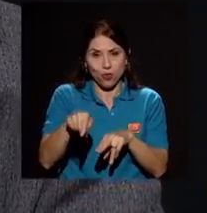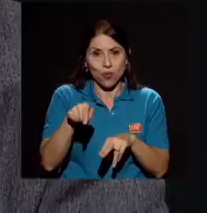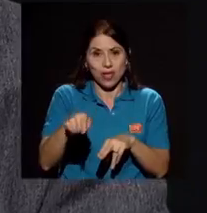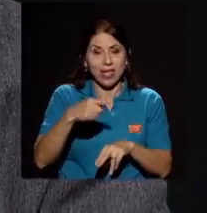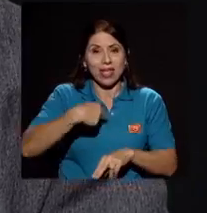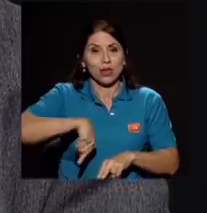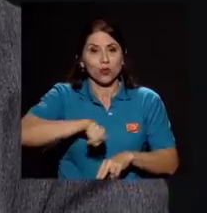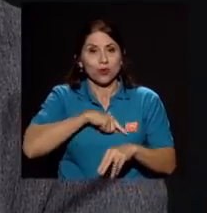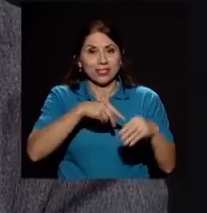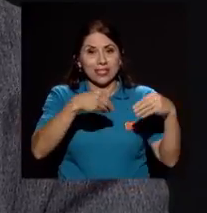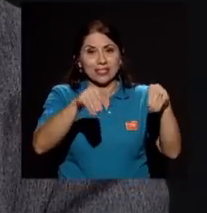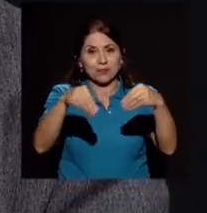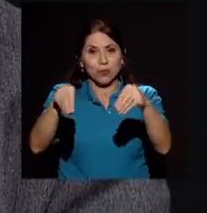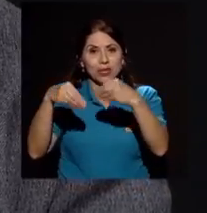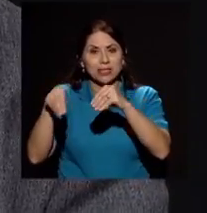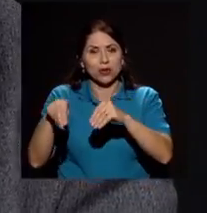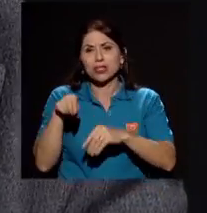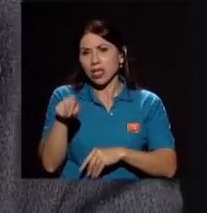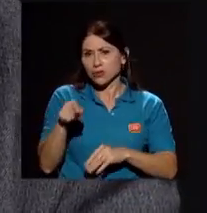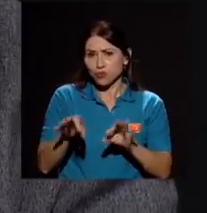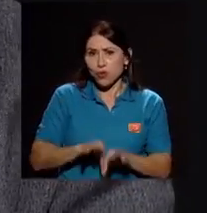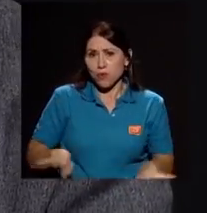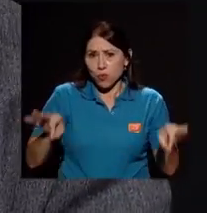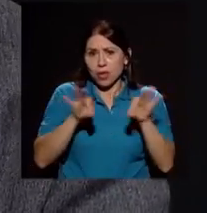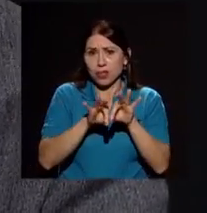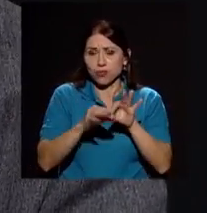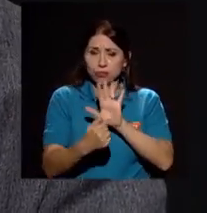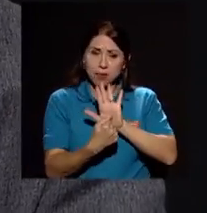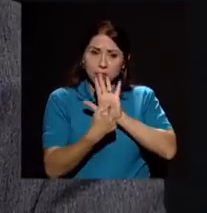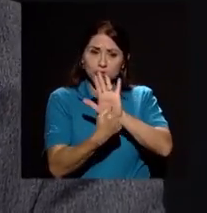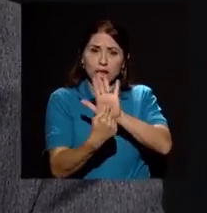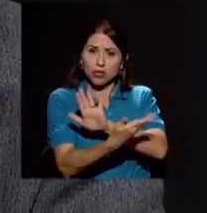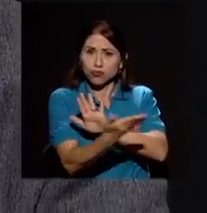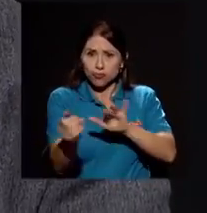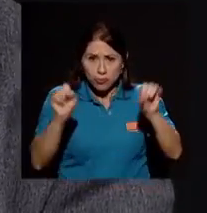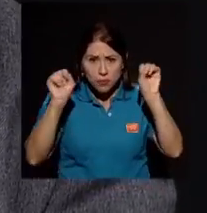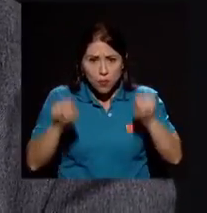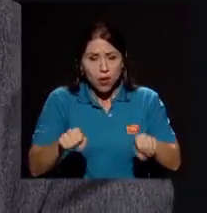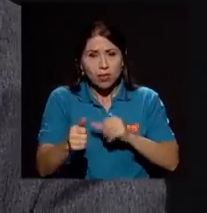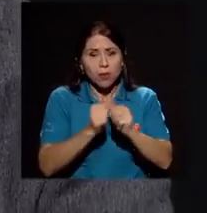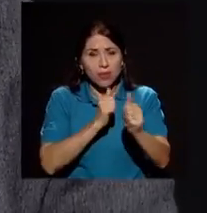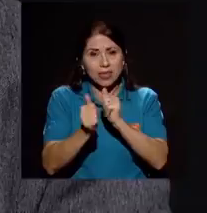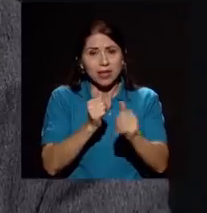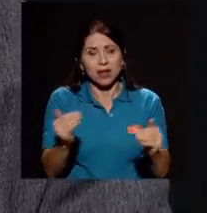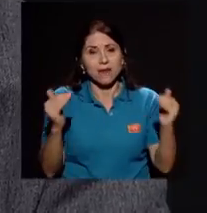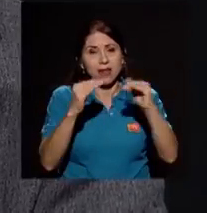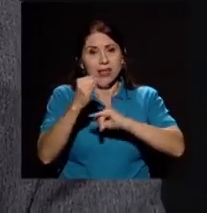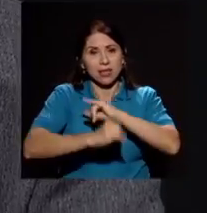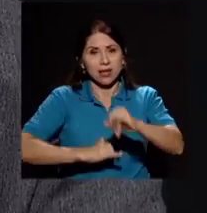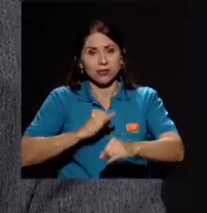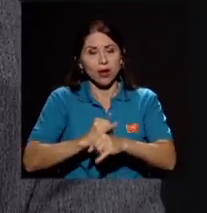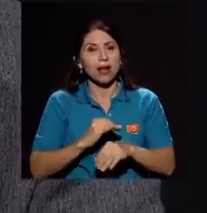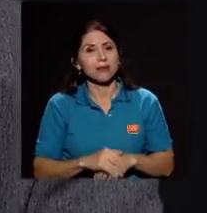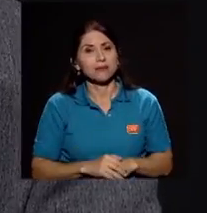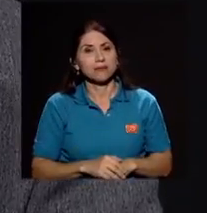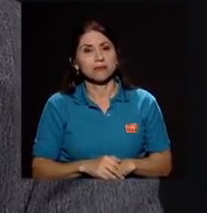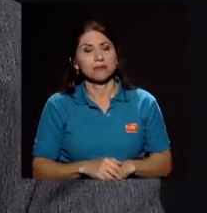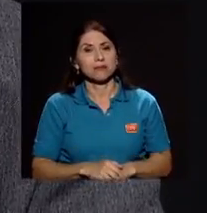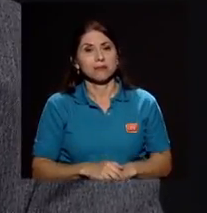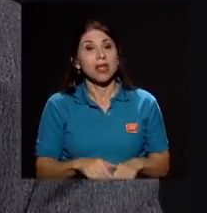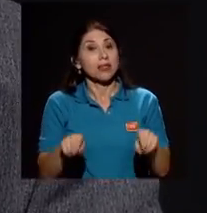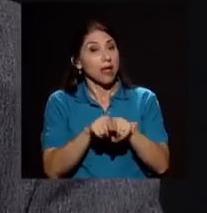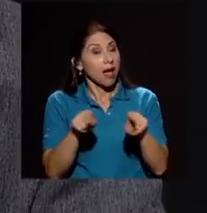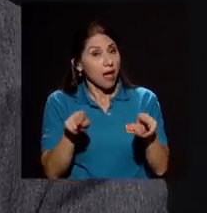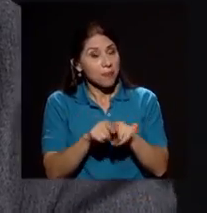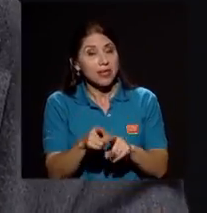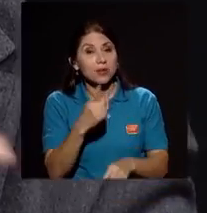porque le está mostrando al país de que si es posible competir a nivel internacional eso sí nos está diciendo al